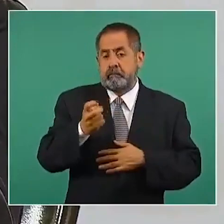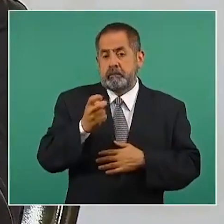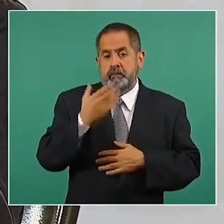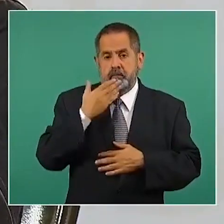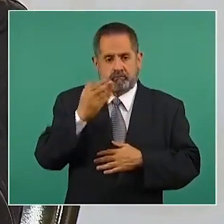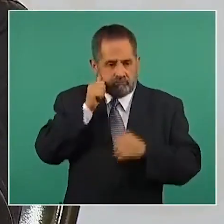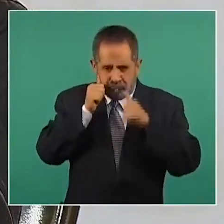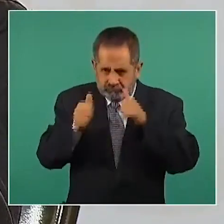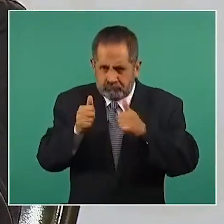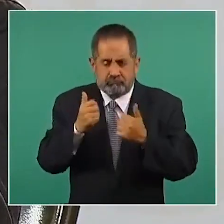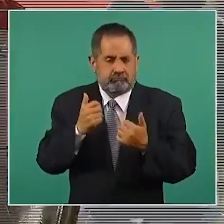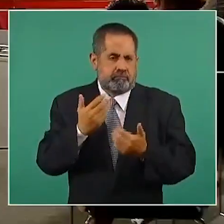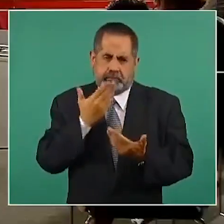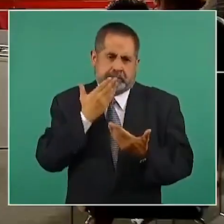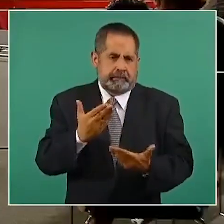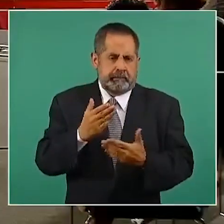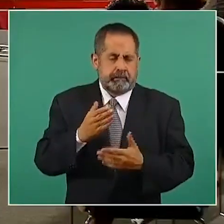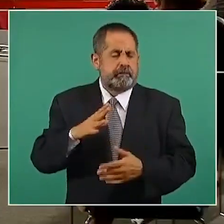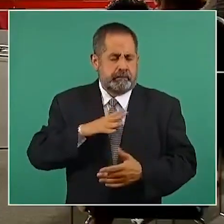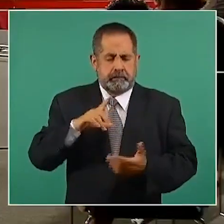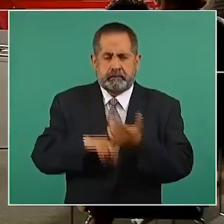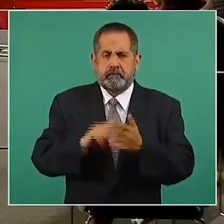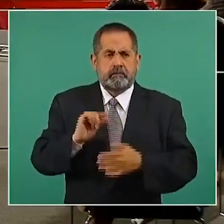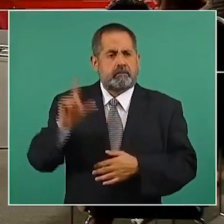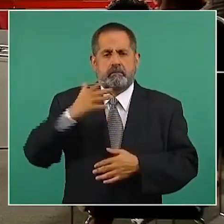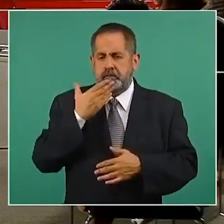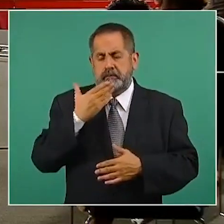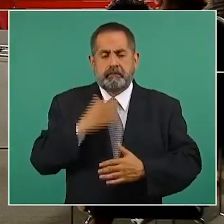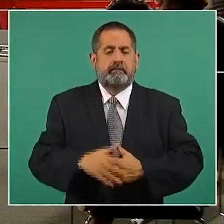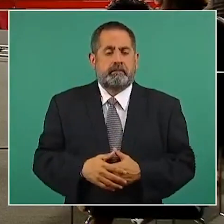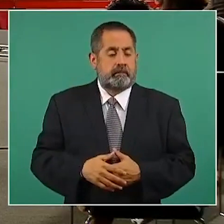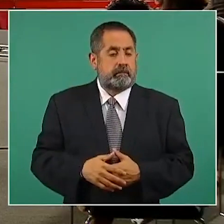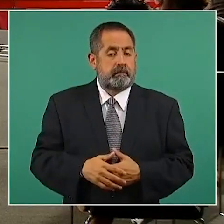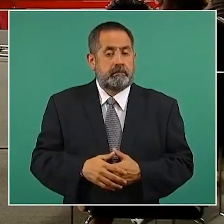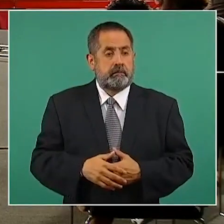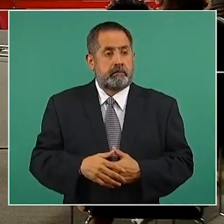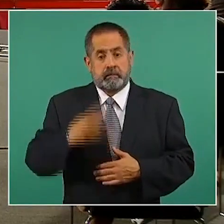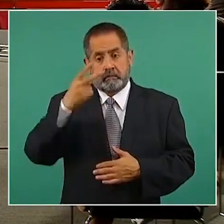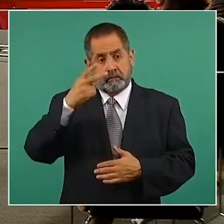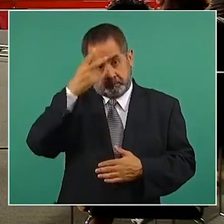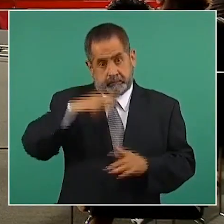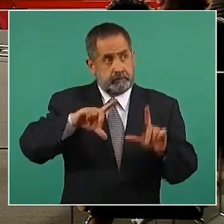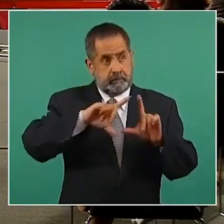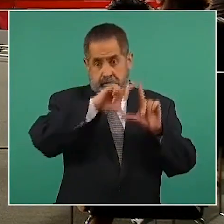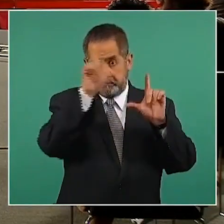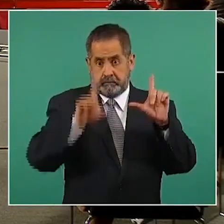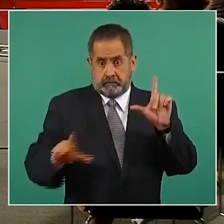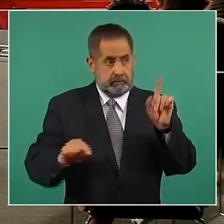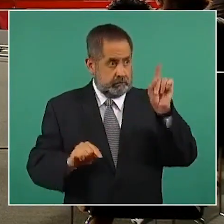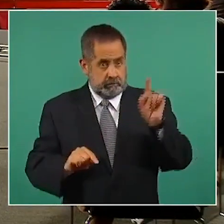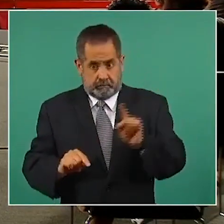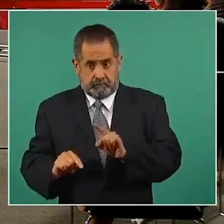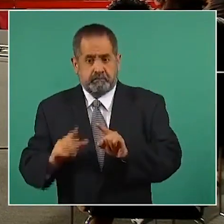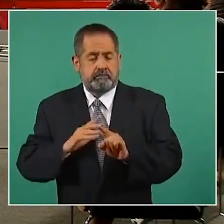buena atención o atención de alta especialidad. Su presencia a nivel nacional, la siguiente